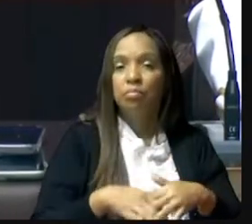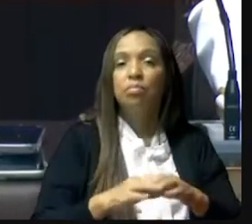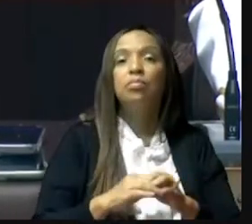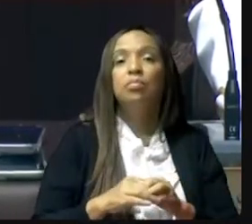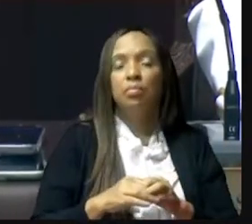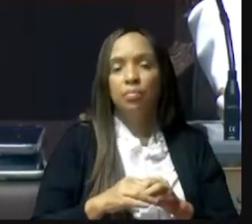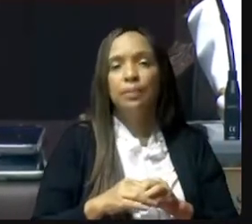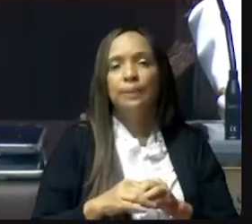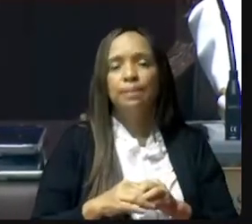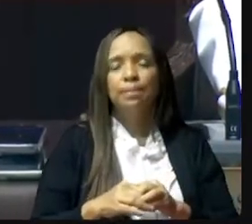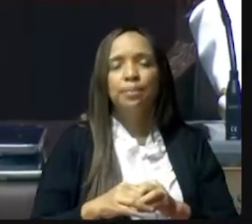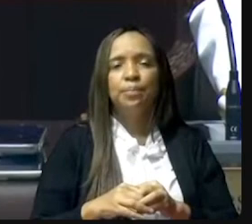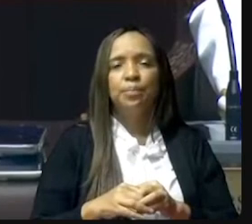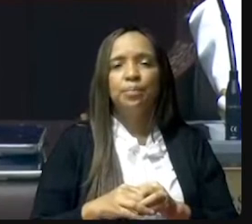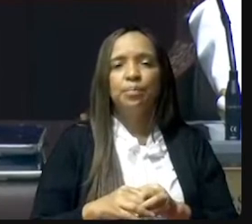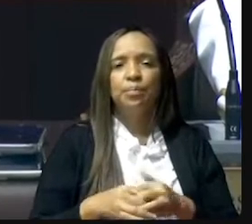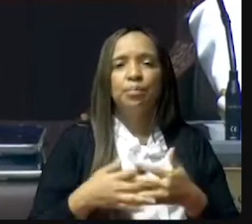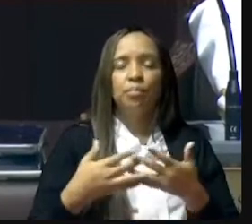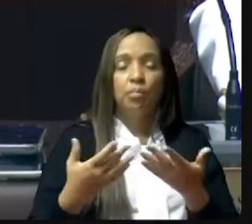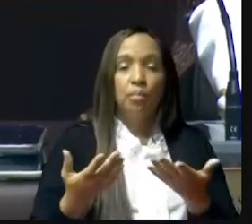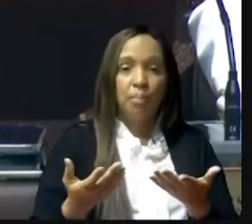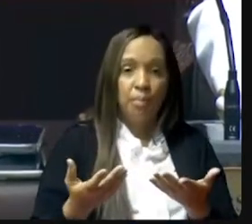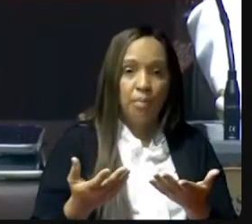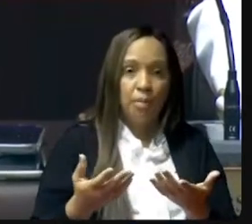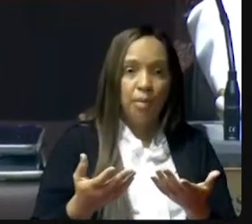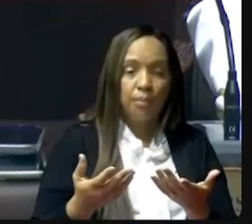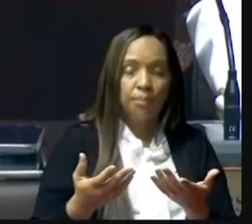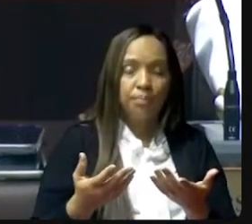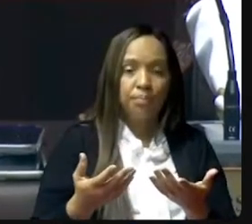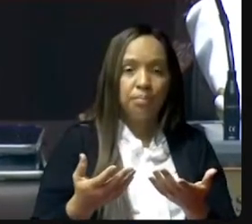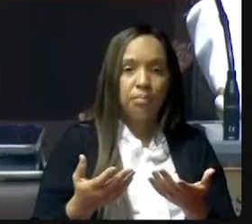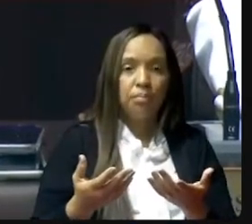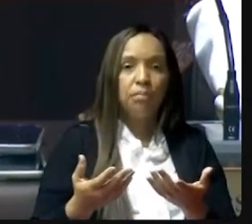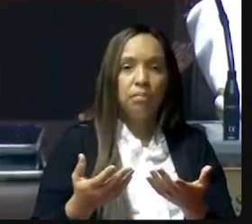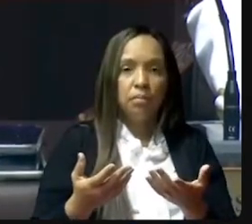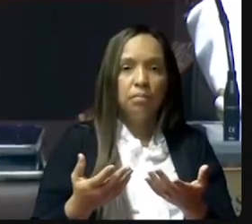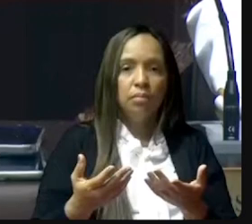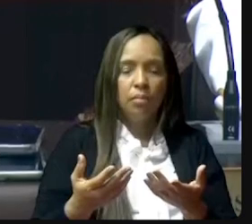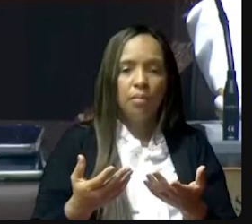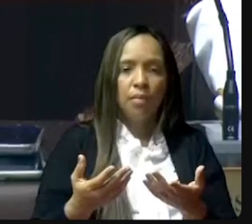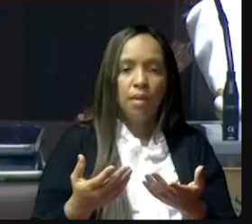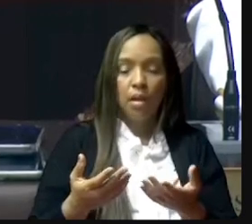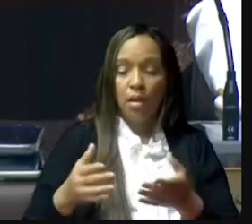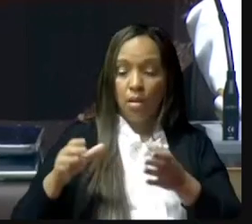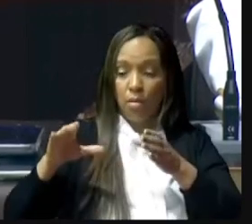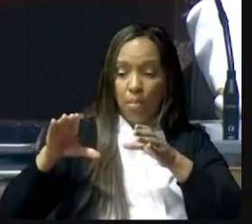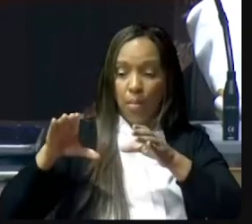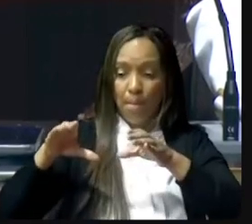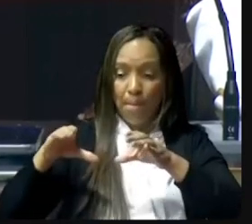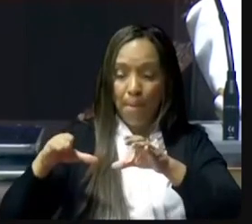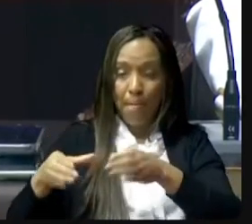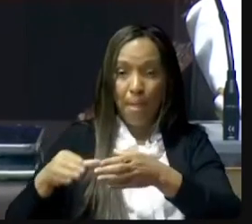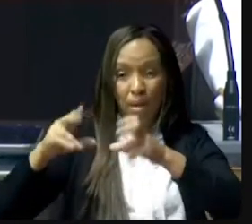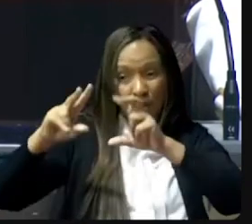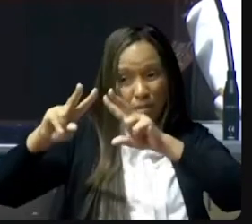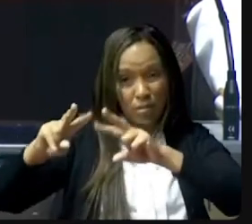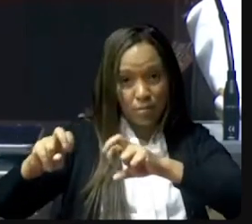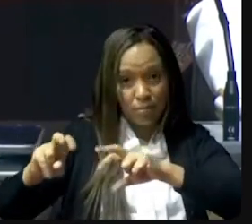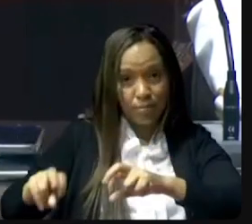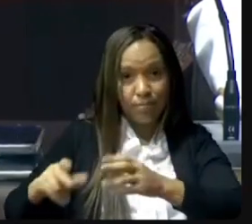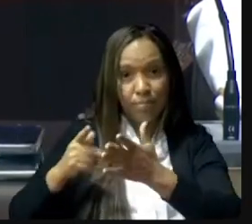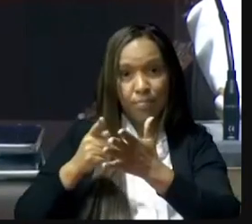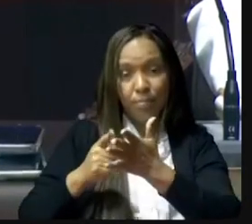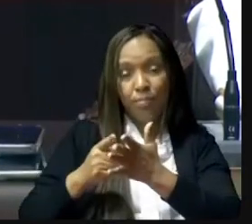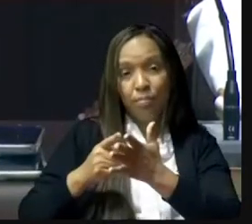están integradas por 15 miembros hay 52